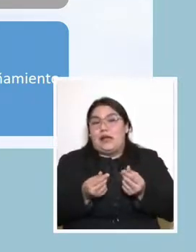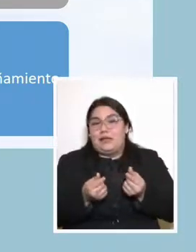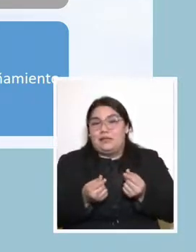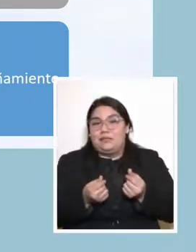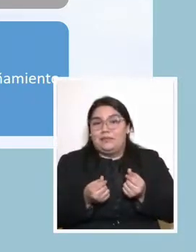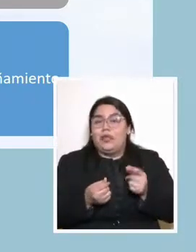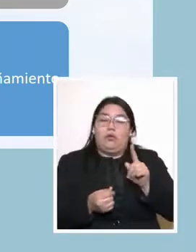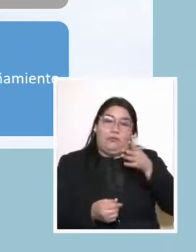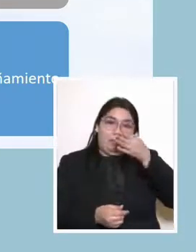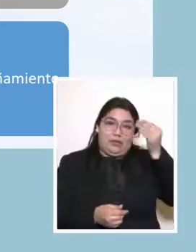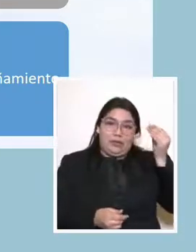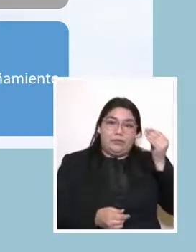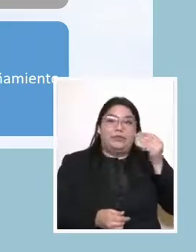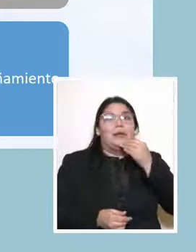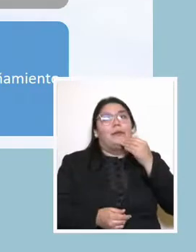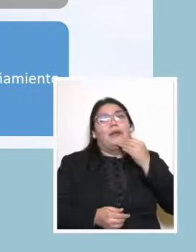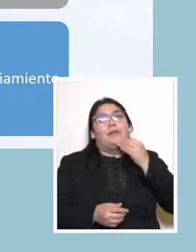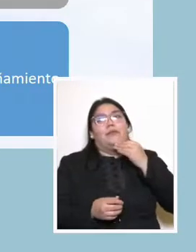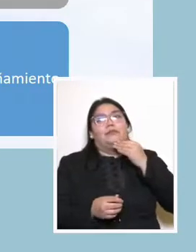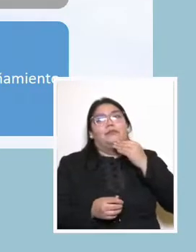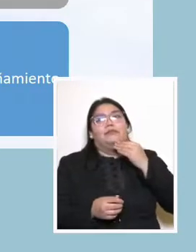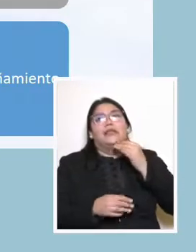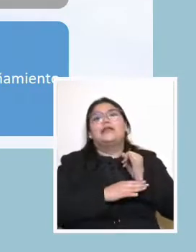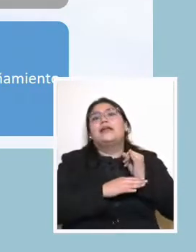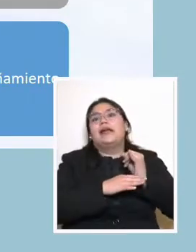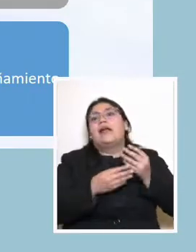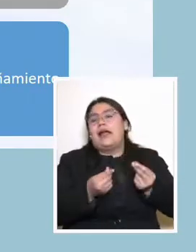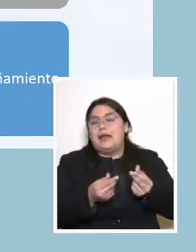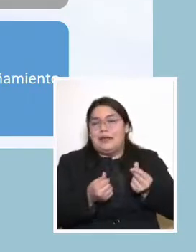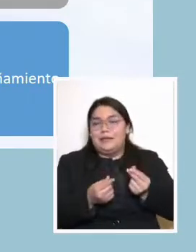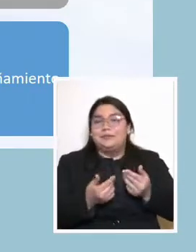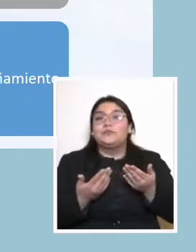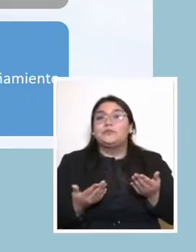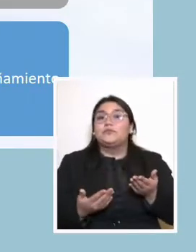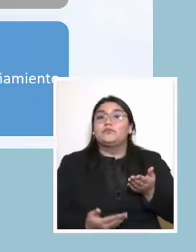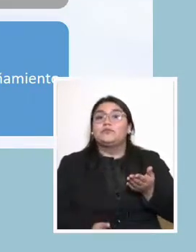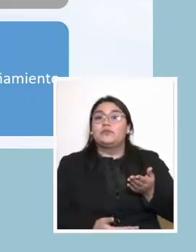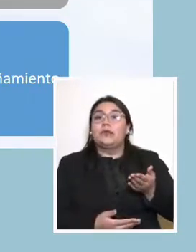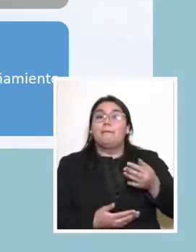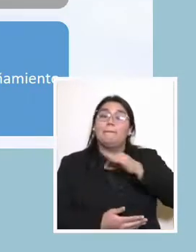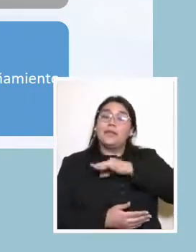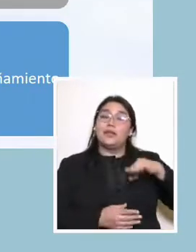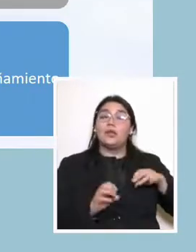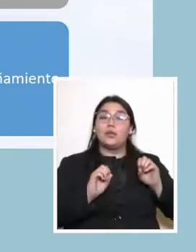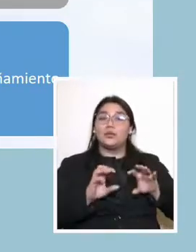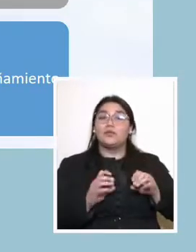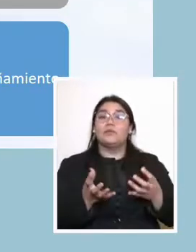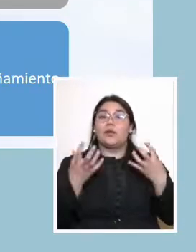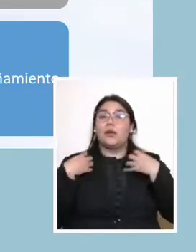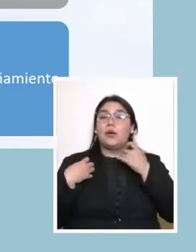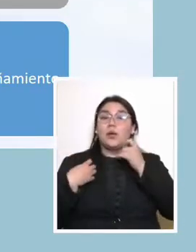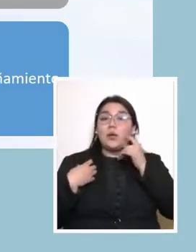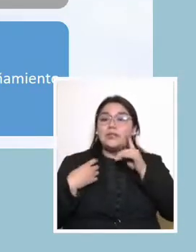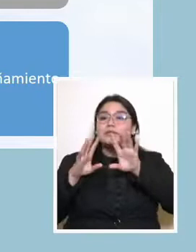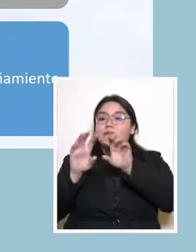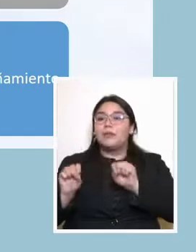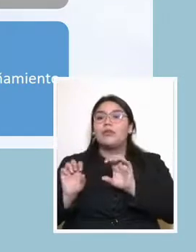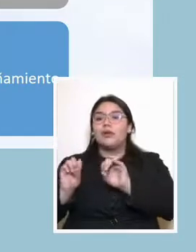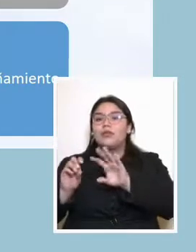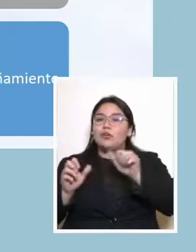agencia precisamente de la calidad. Y por lo tanto, una tarea y una misión del Ministerio de Educación es acompañar al sistema